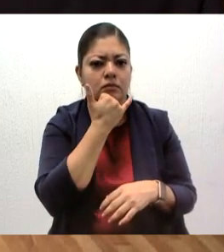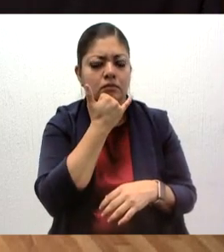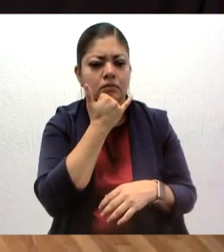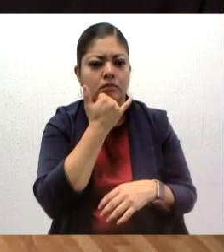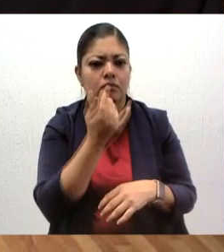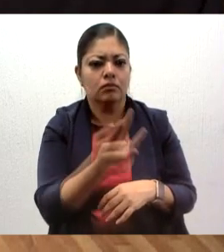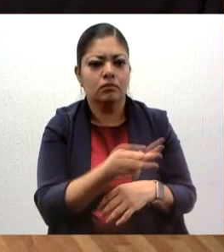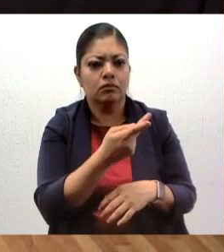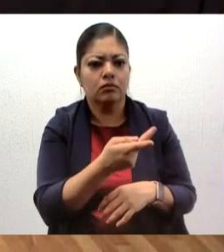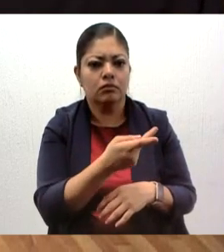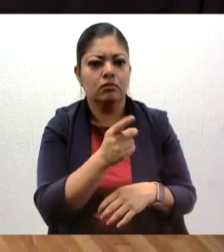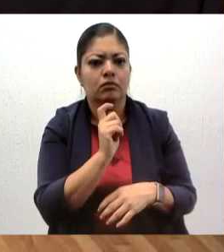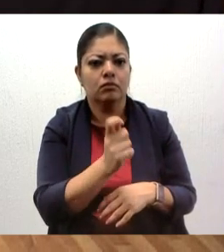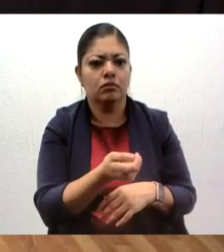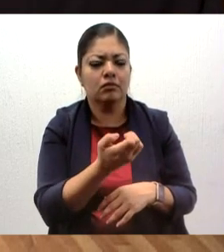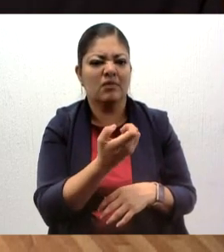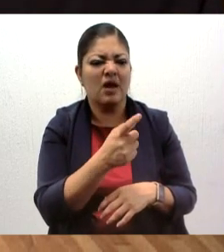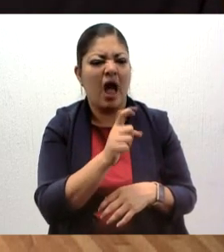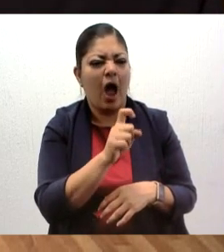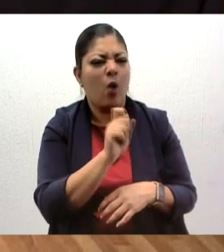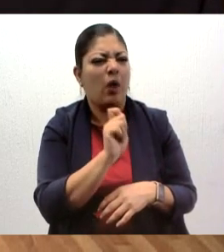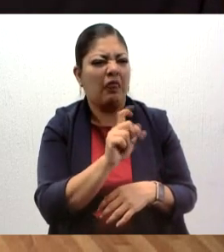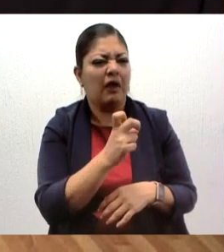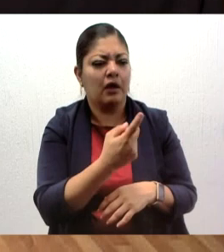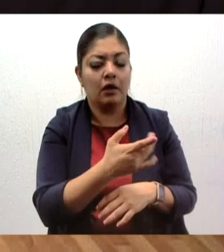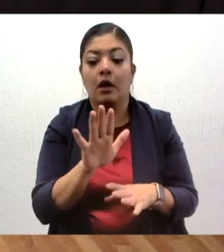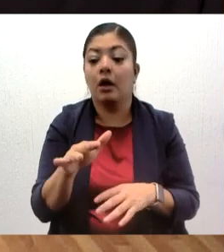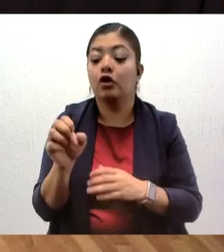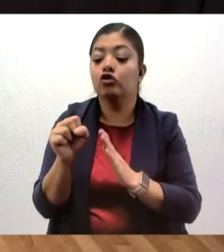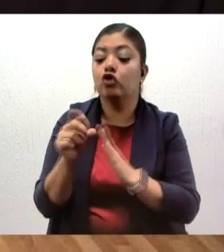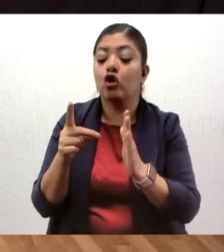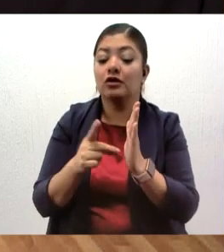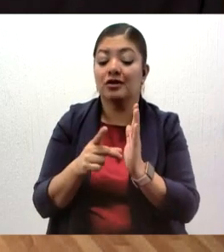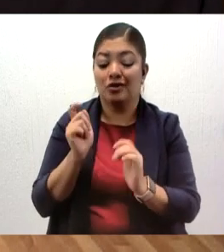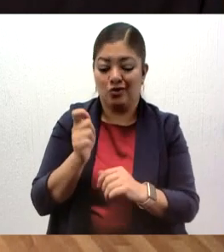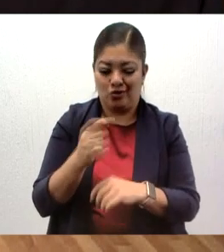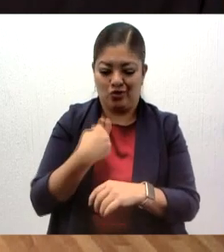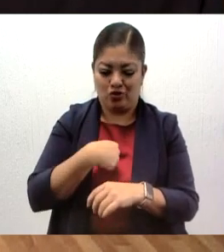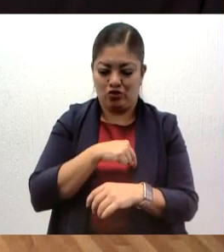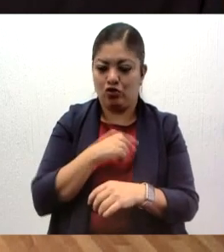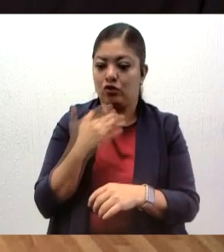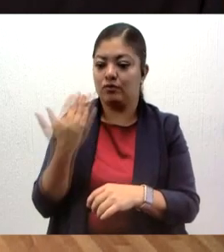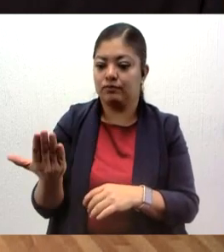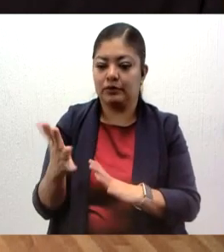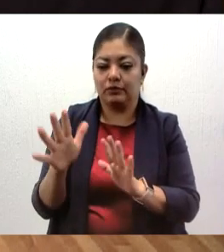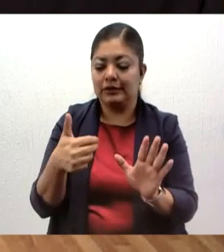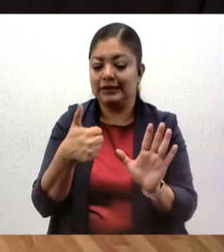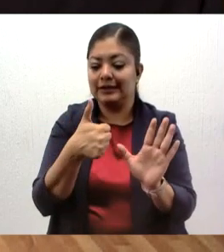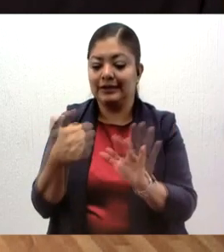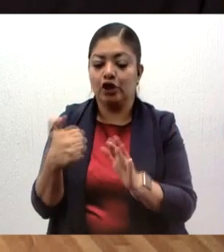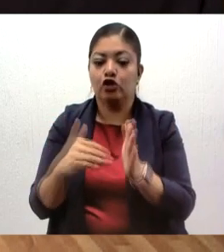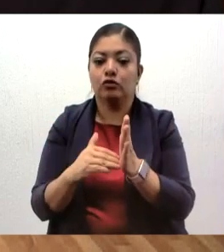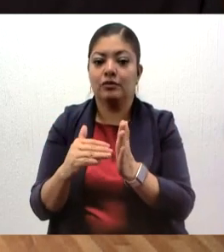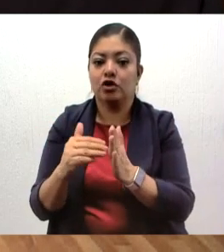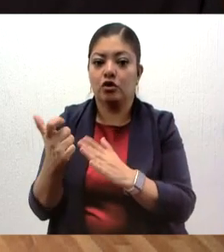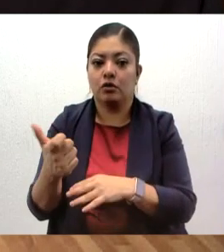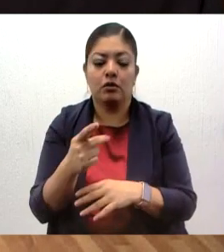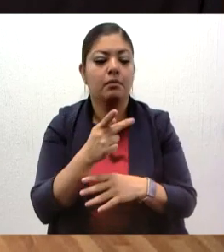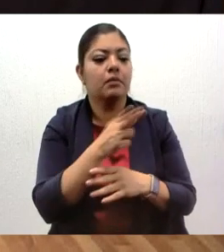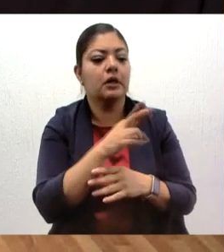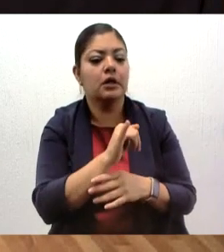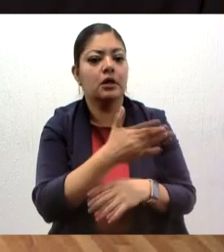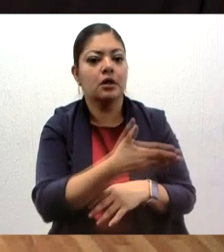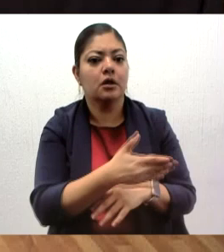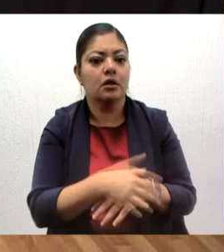gracias la solicitud en específico del grupo parlamentario del pra oscila entre 600 millones de pesos y PR en los